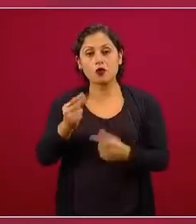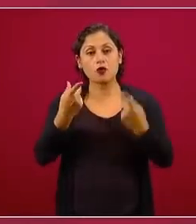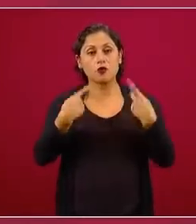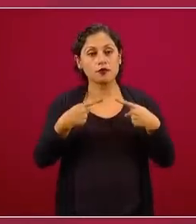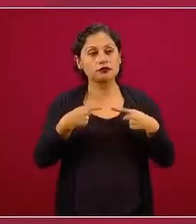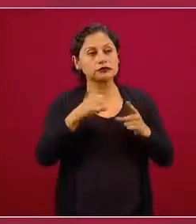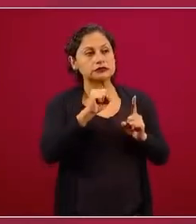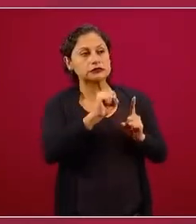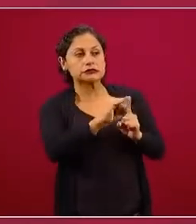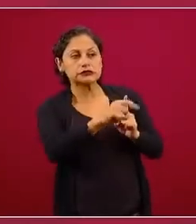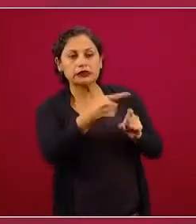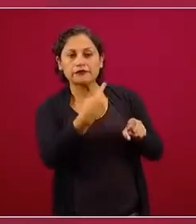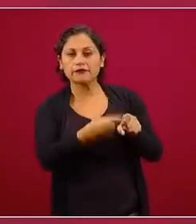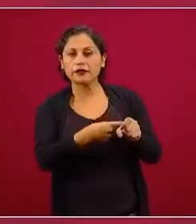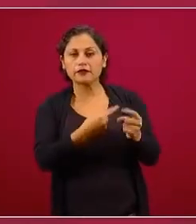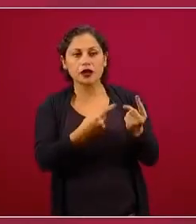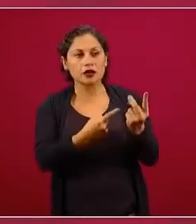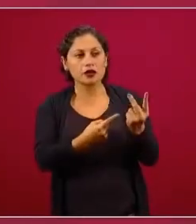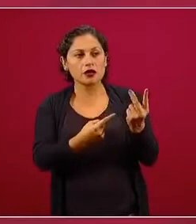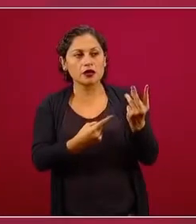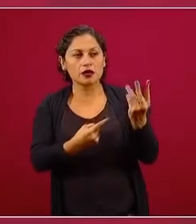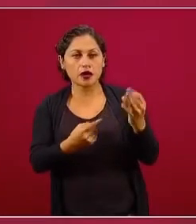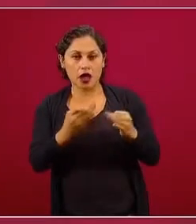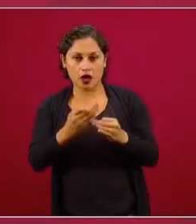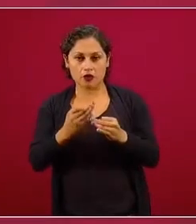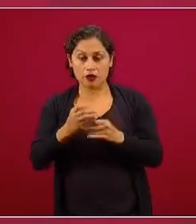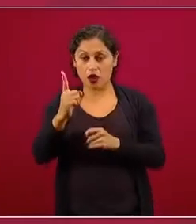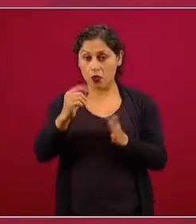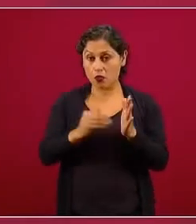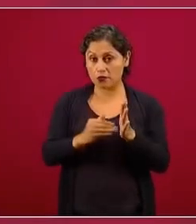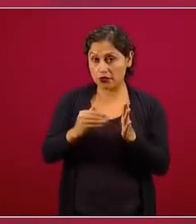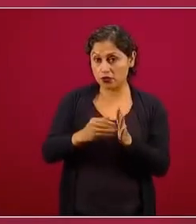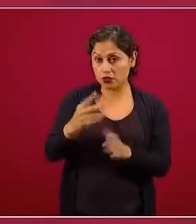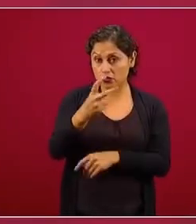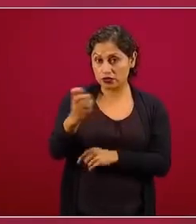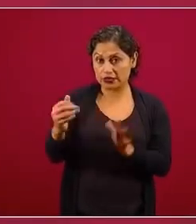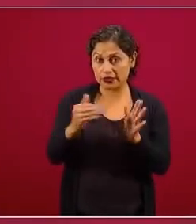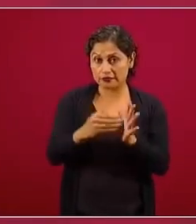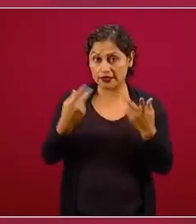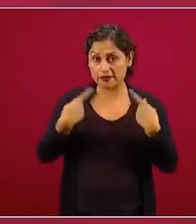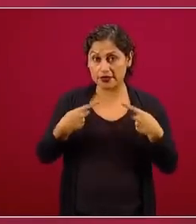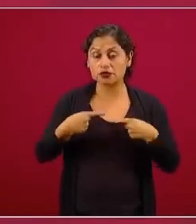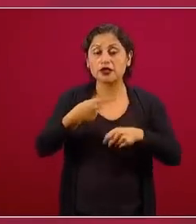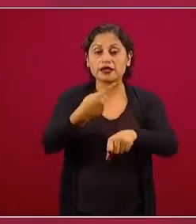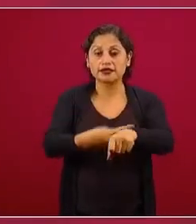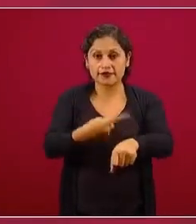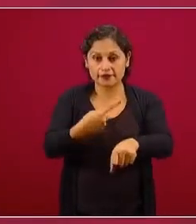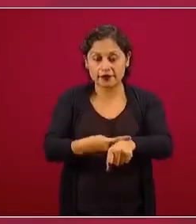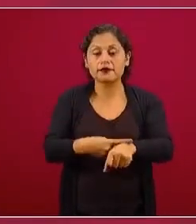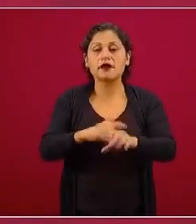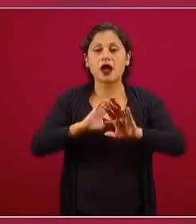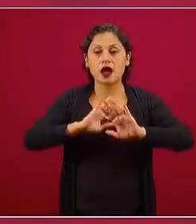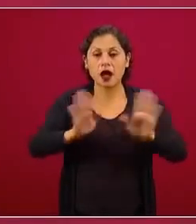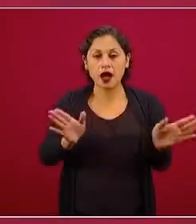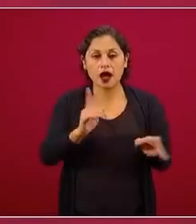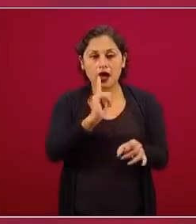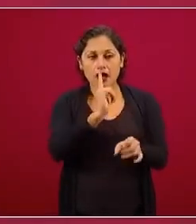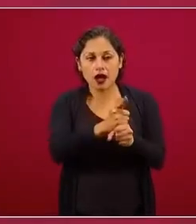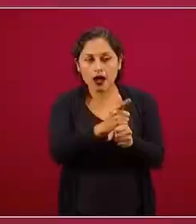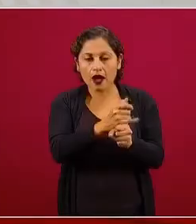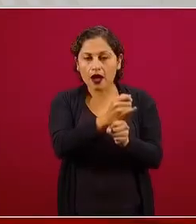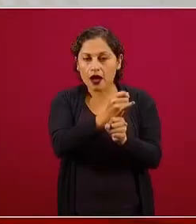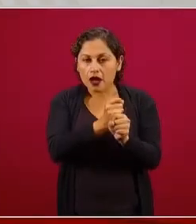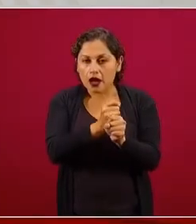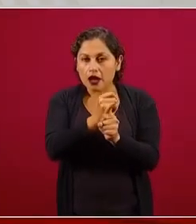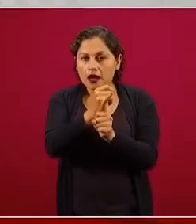confirmando, y como ustedes ven, tenemos ya más de 1,200,000 personas que han sido confirmadas a la enfermedad, por lo tanto, conocemos cuáles son